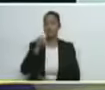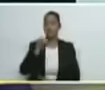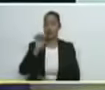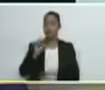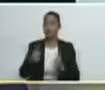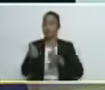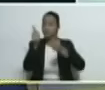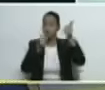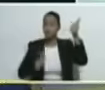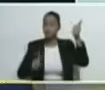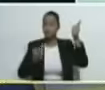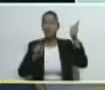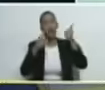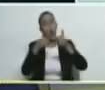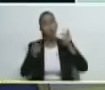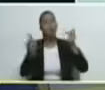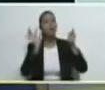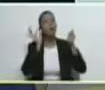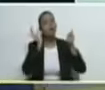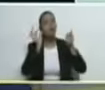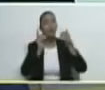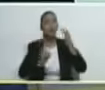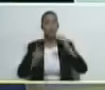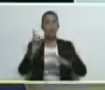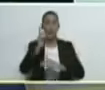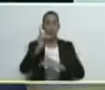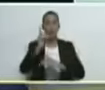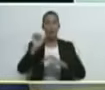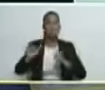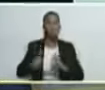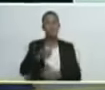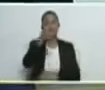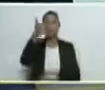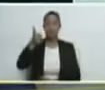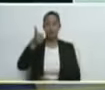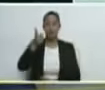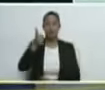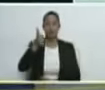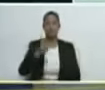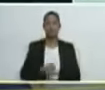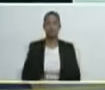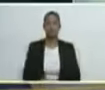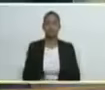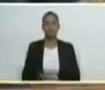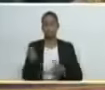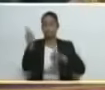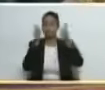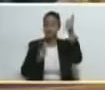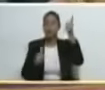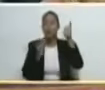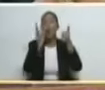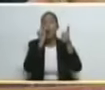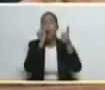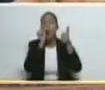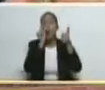Doctora Aimé Nogal Méndez, rectora principal. Doctor Juan Carlos del